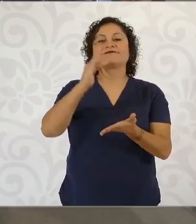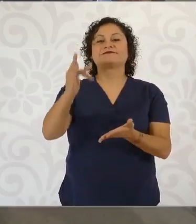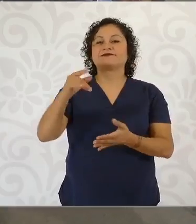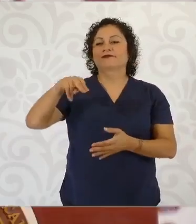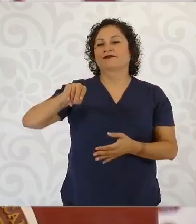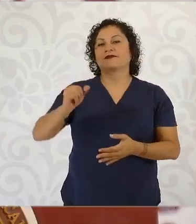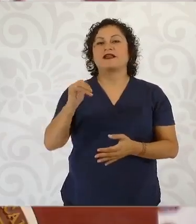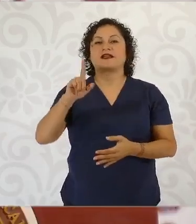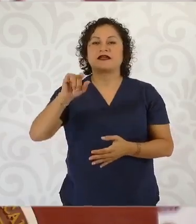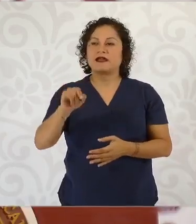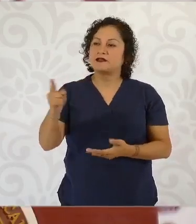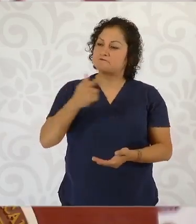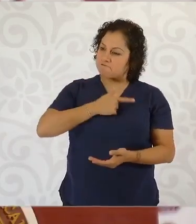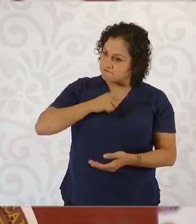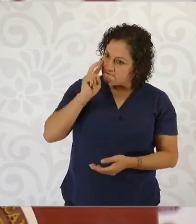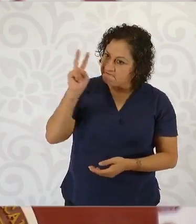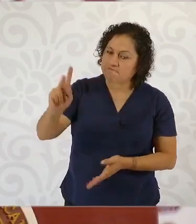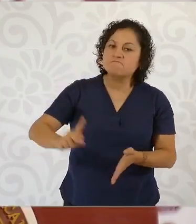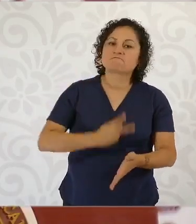Nayeli. Un gusto volverla a ver.